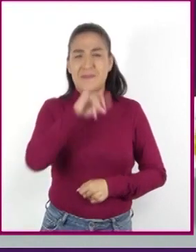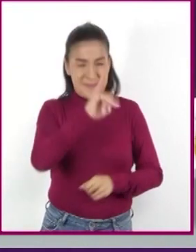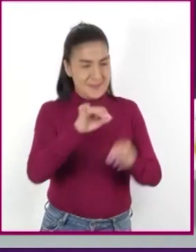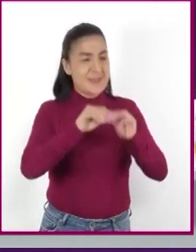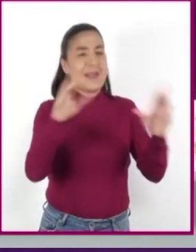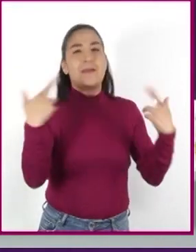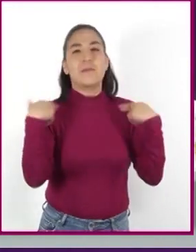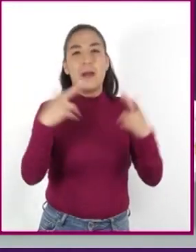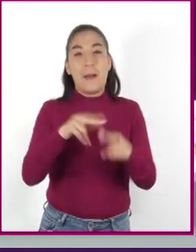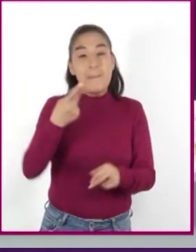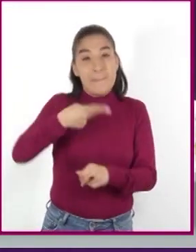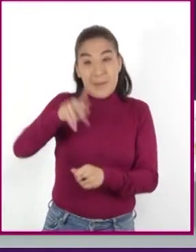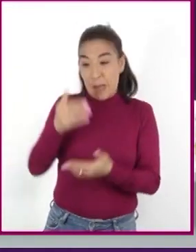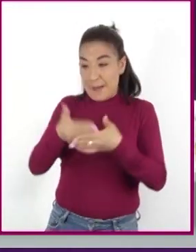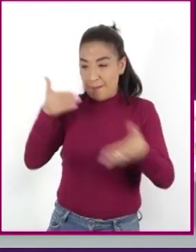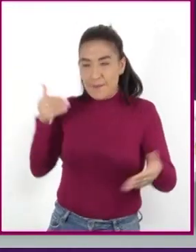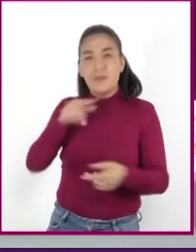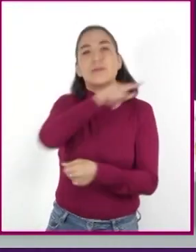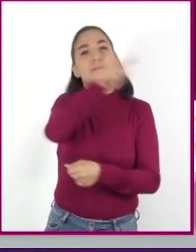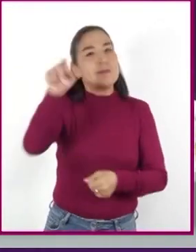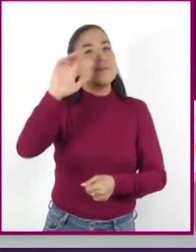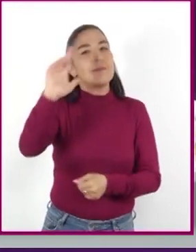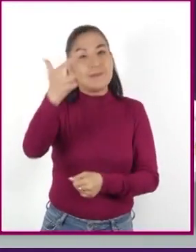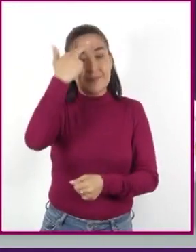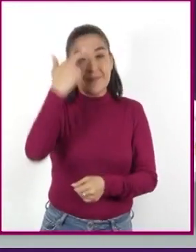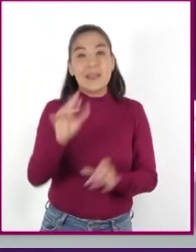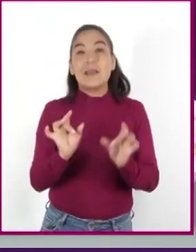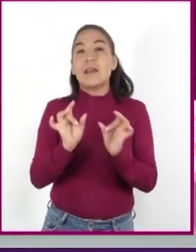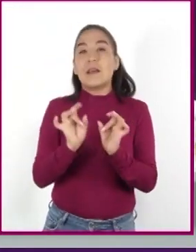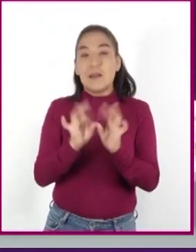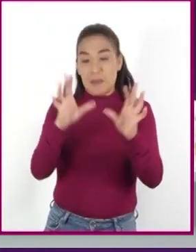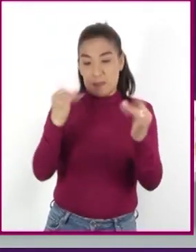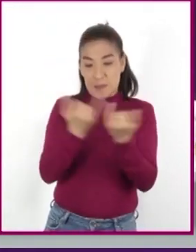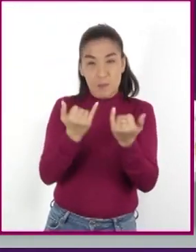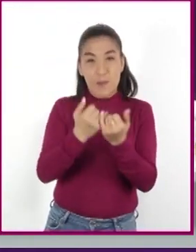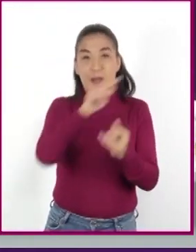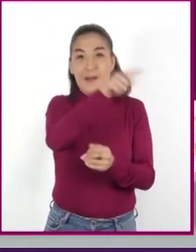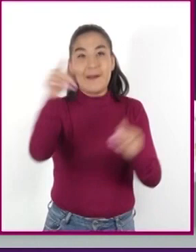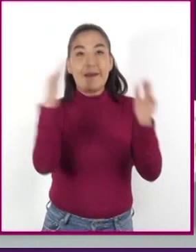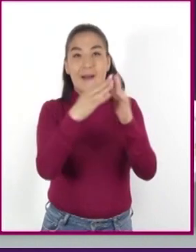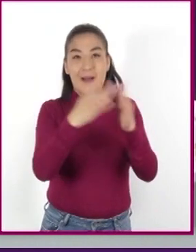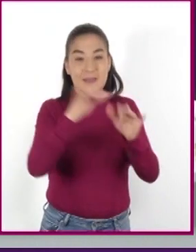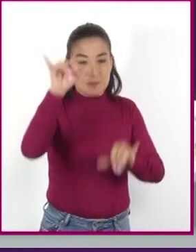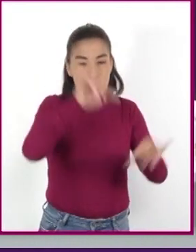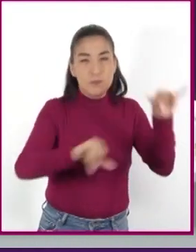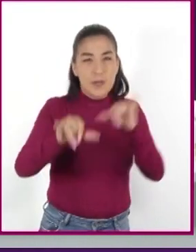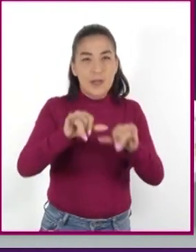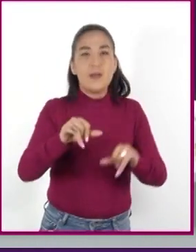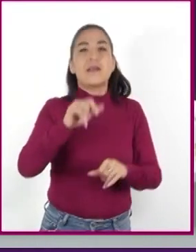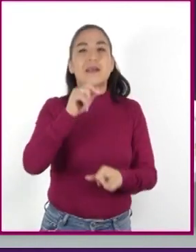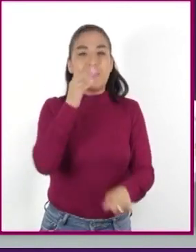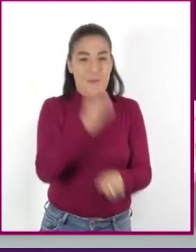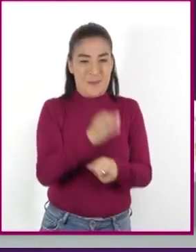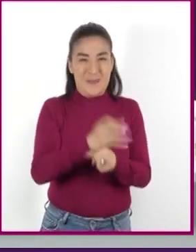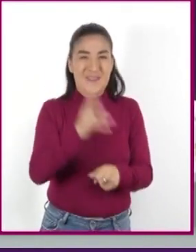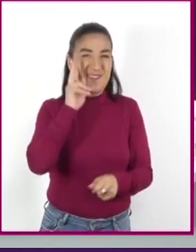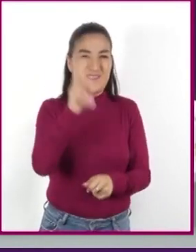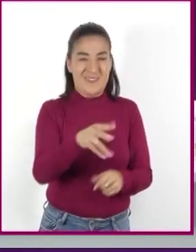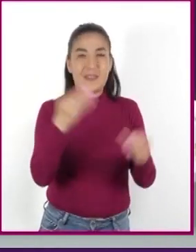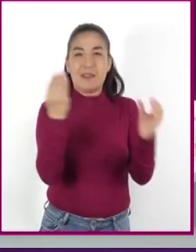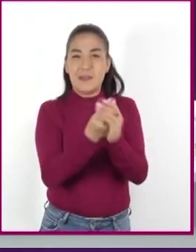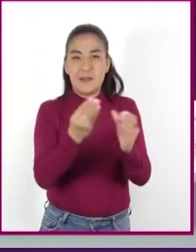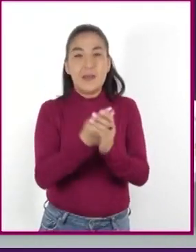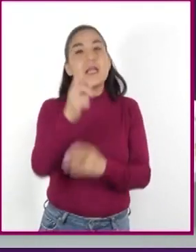maestra. Pero antes, recuerden que en caso de hacer las actividades experimentales que se presentan en las sesiones,